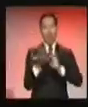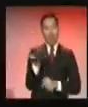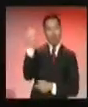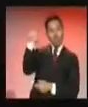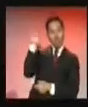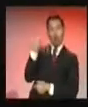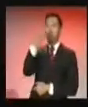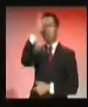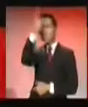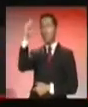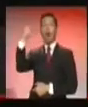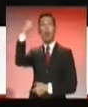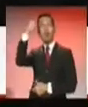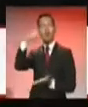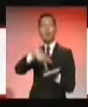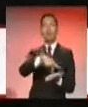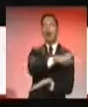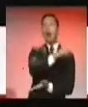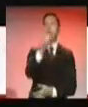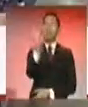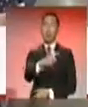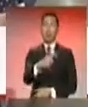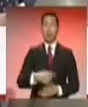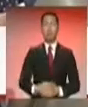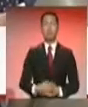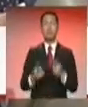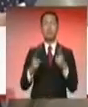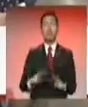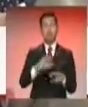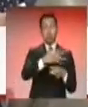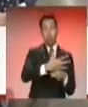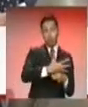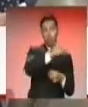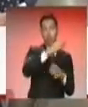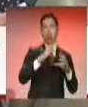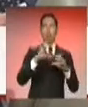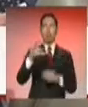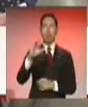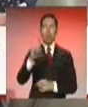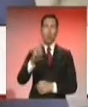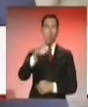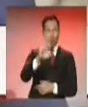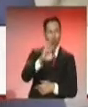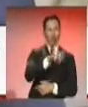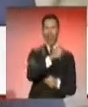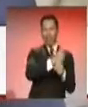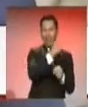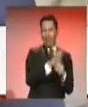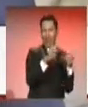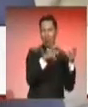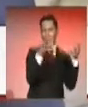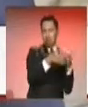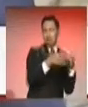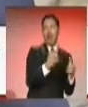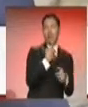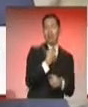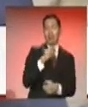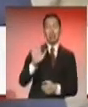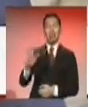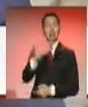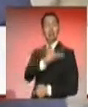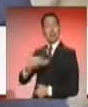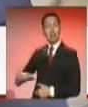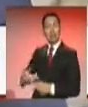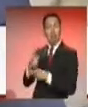hay sectores como el Frente Unitario de Trabajadores, que exigen se destituya a Richard Espinosa Guamán como presidente del